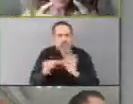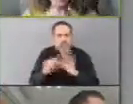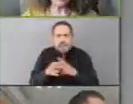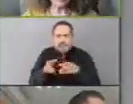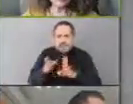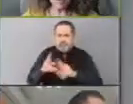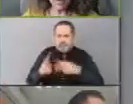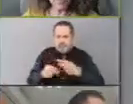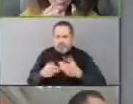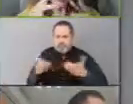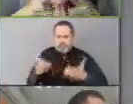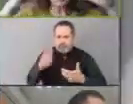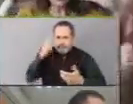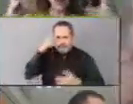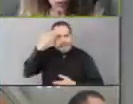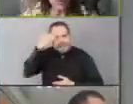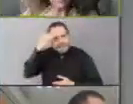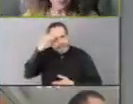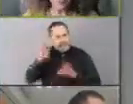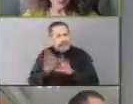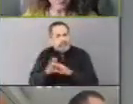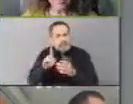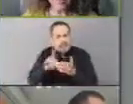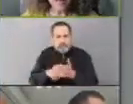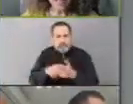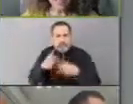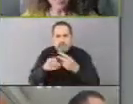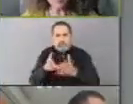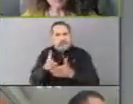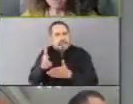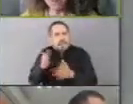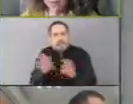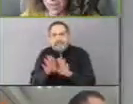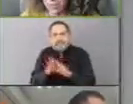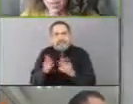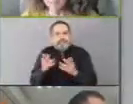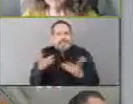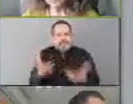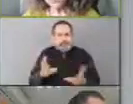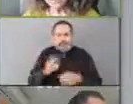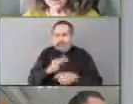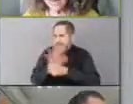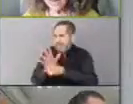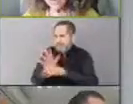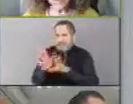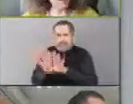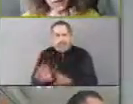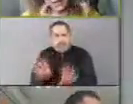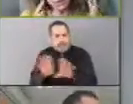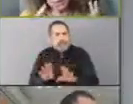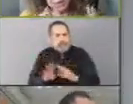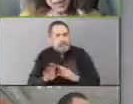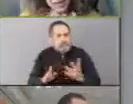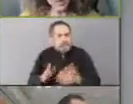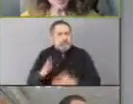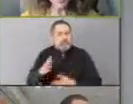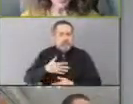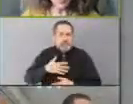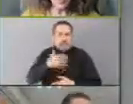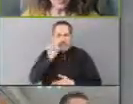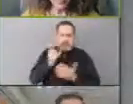vías para saber hacia dónde va esta pandemia y